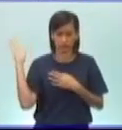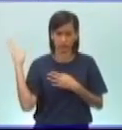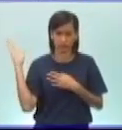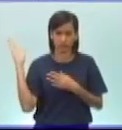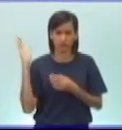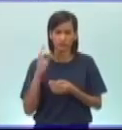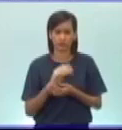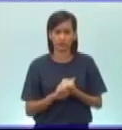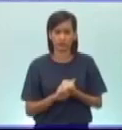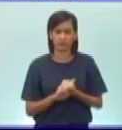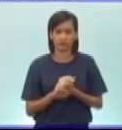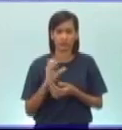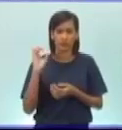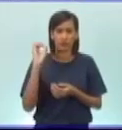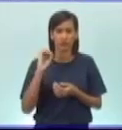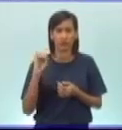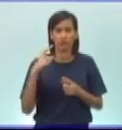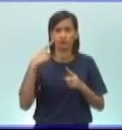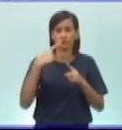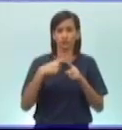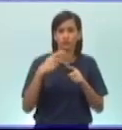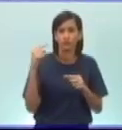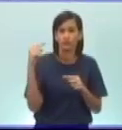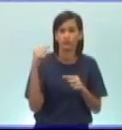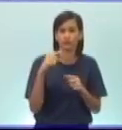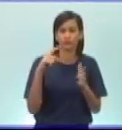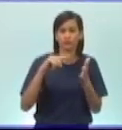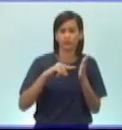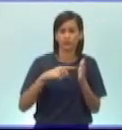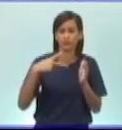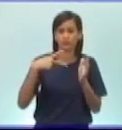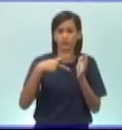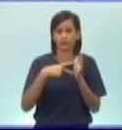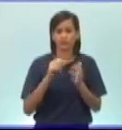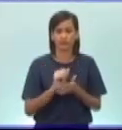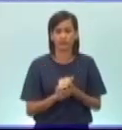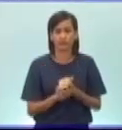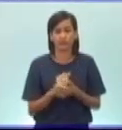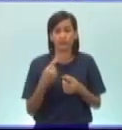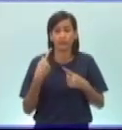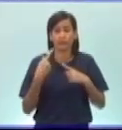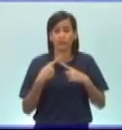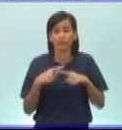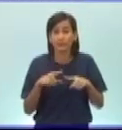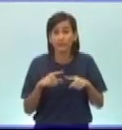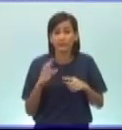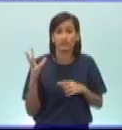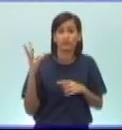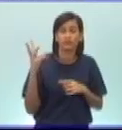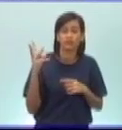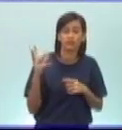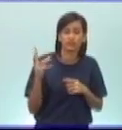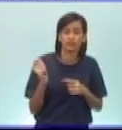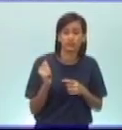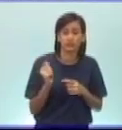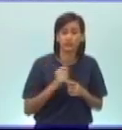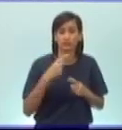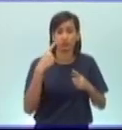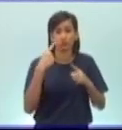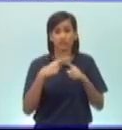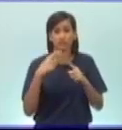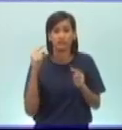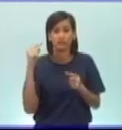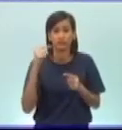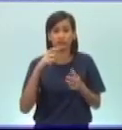las operaciones combinadas. Pero vamos a calcular operaciones combinadas con las cuatro operaciones